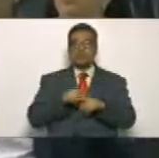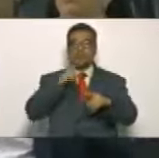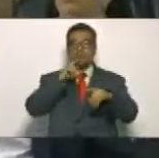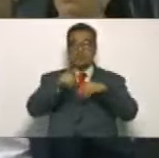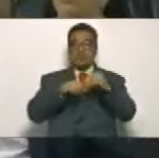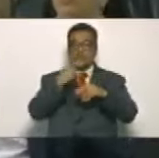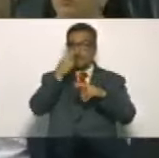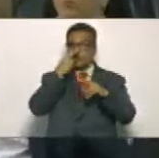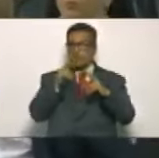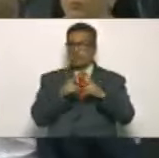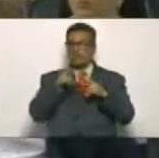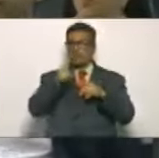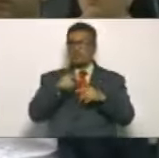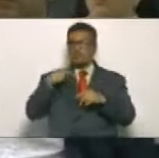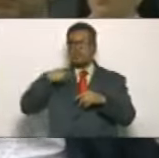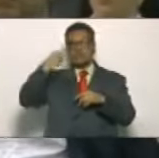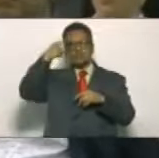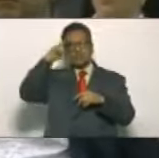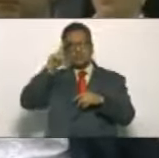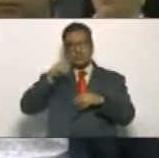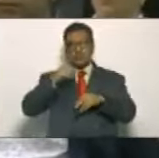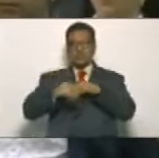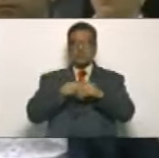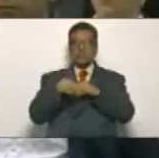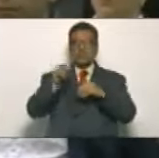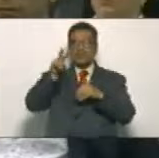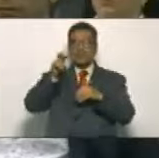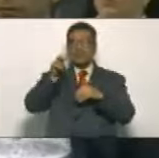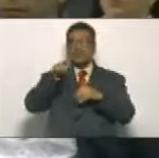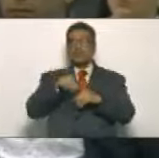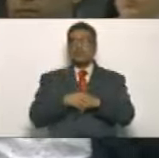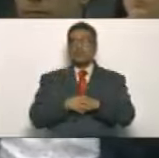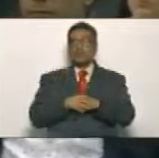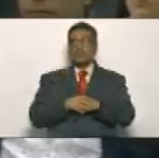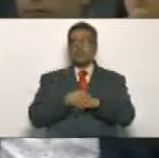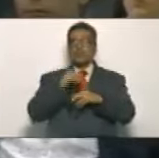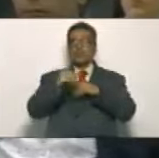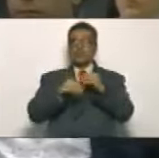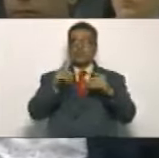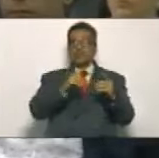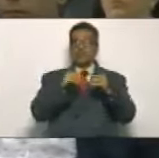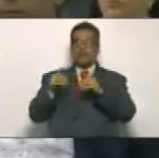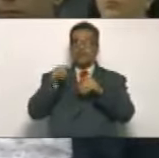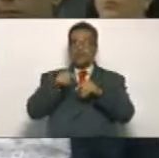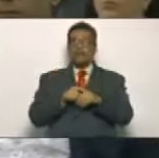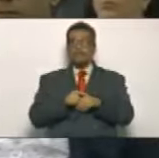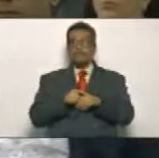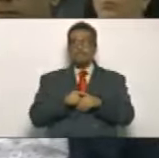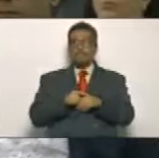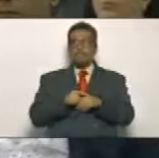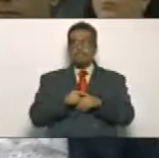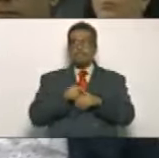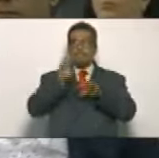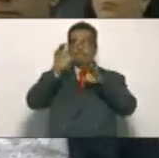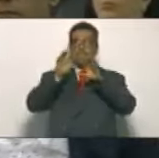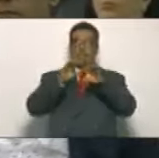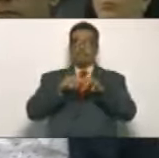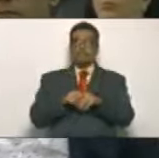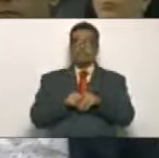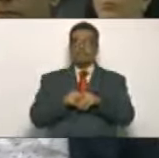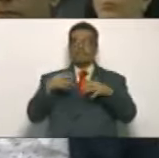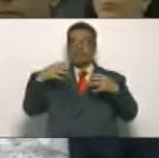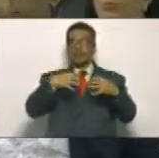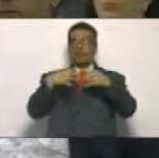provocación belicista que pretende imponer nuevamente como método de discusión entre las naciones